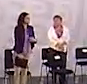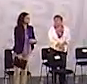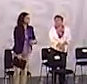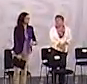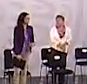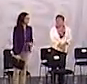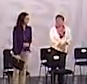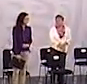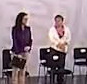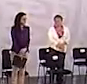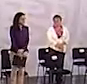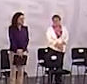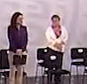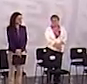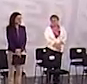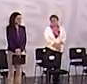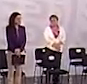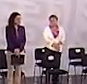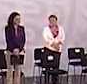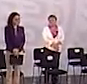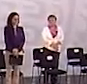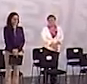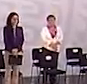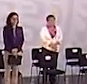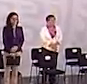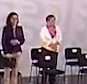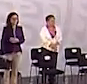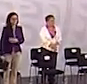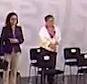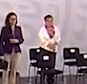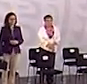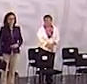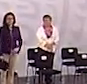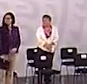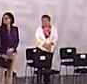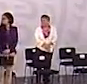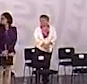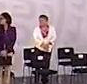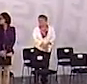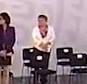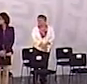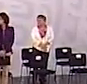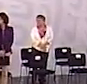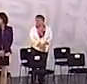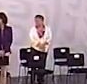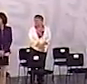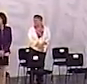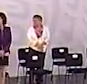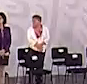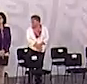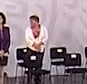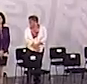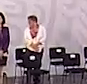asesor del presidente Juárez, Melchor Ocampo,